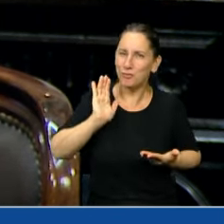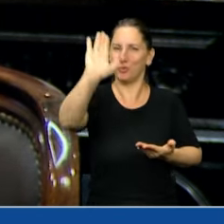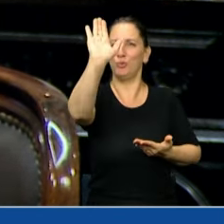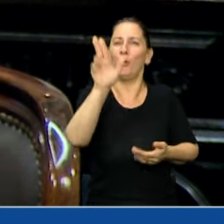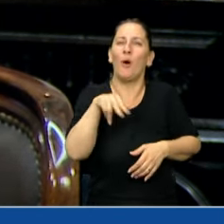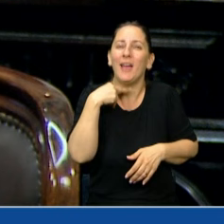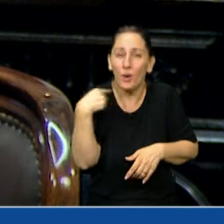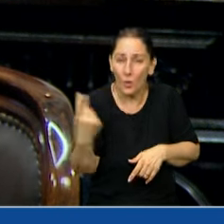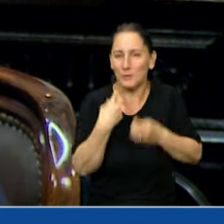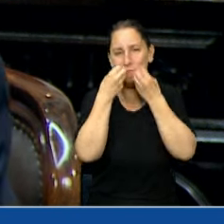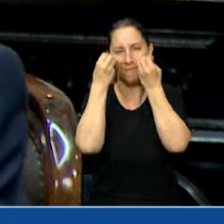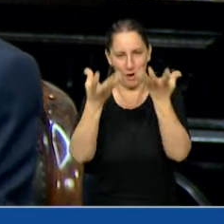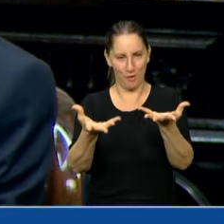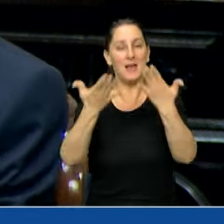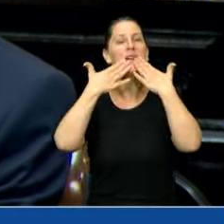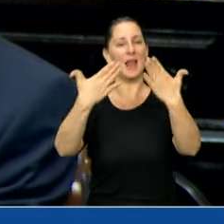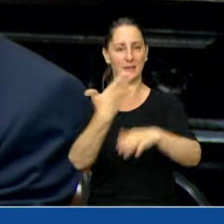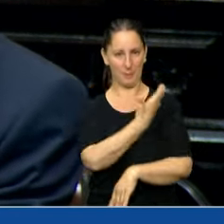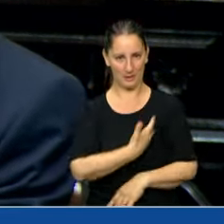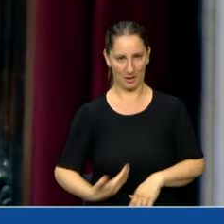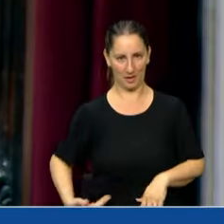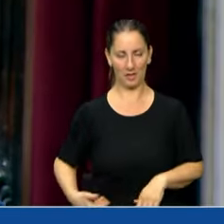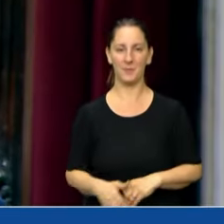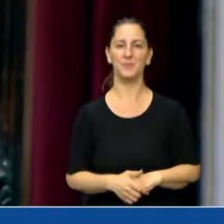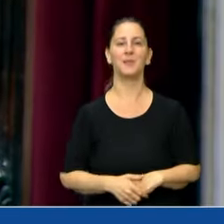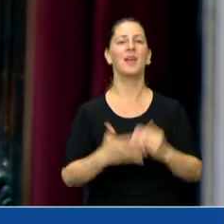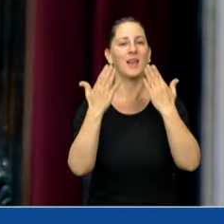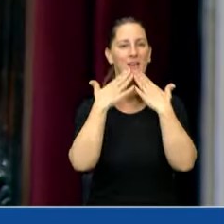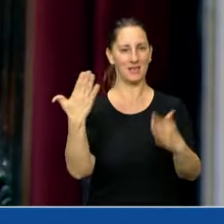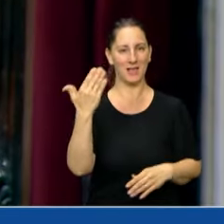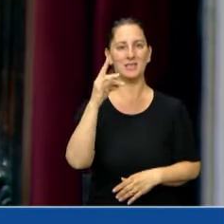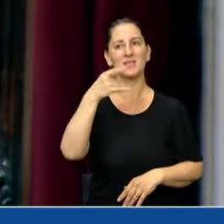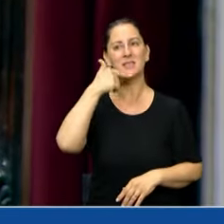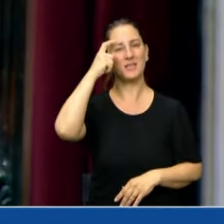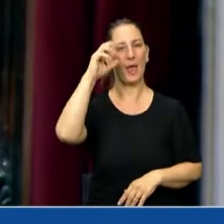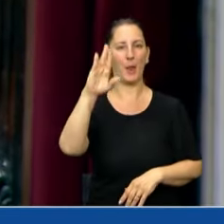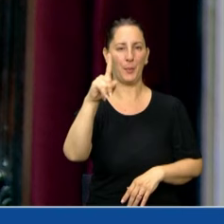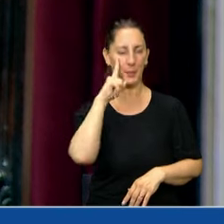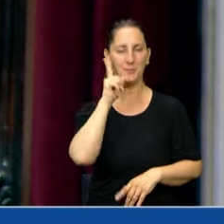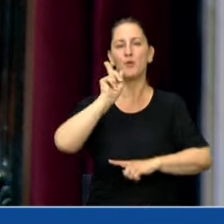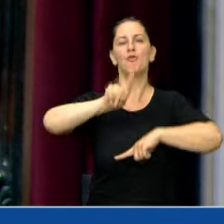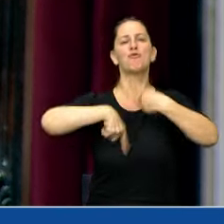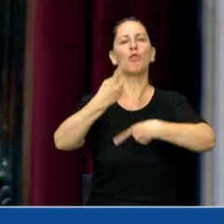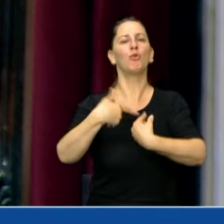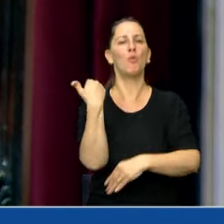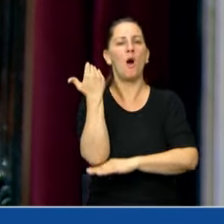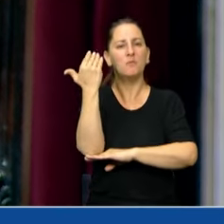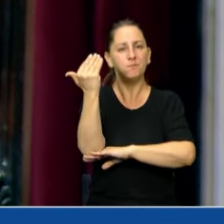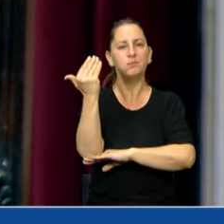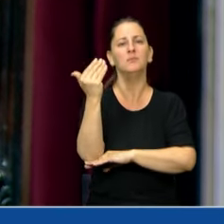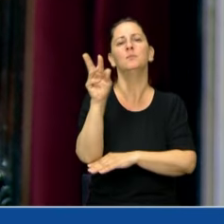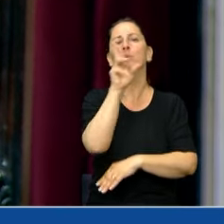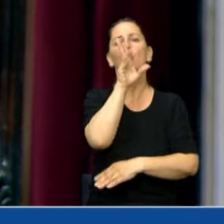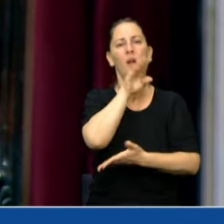nuestros hijos Gracias señor presidente Gracias diputado servi continúa en el uso de la palabra la